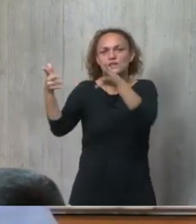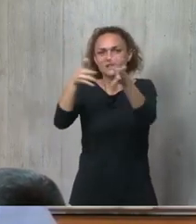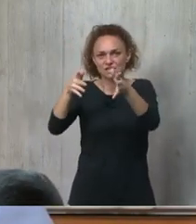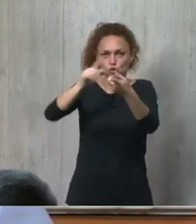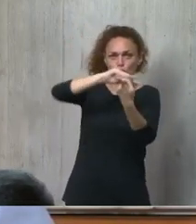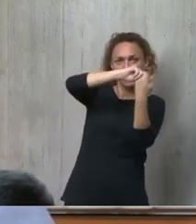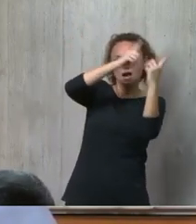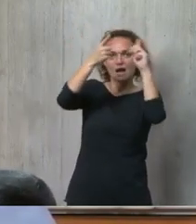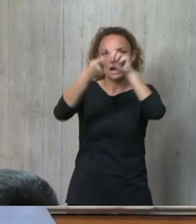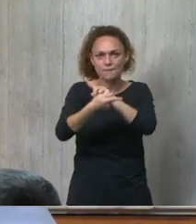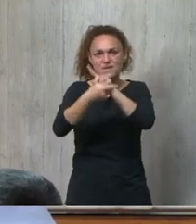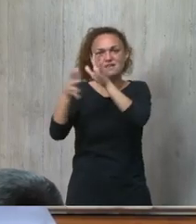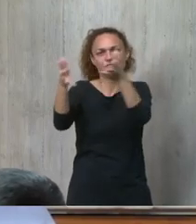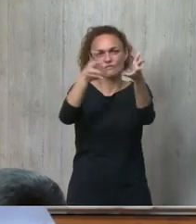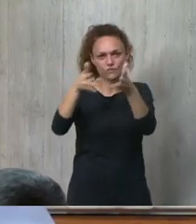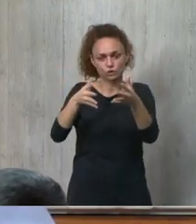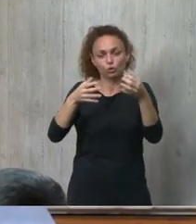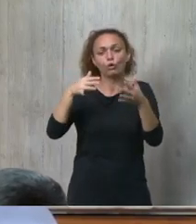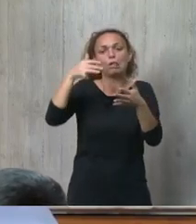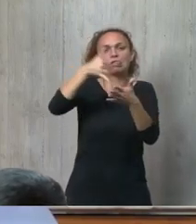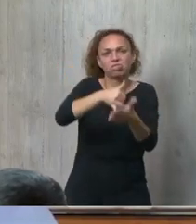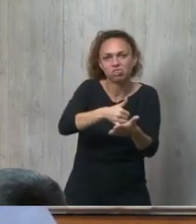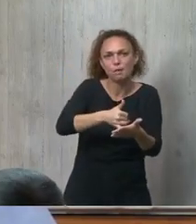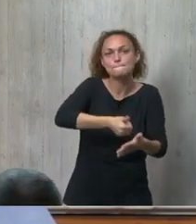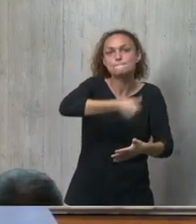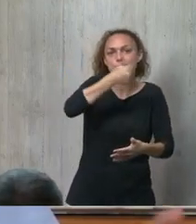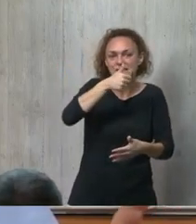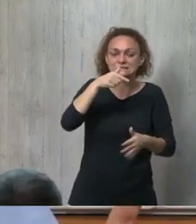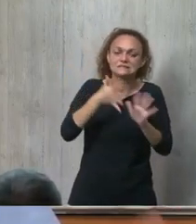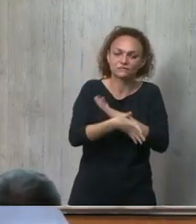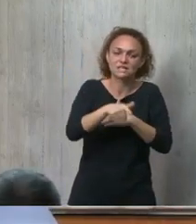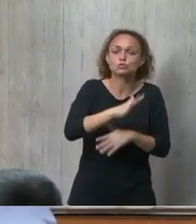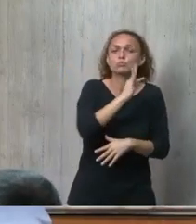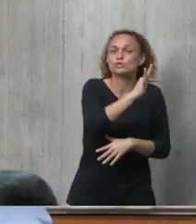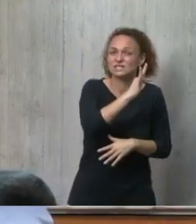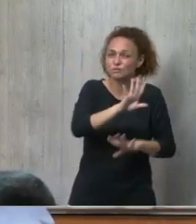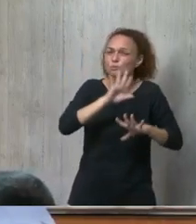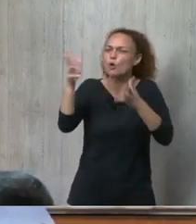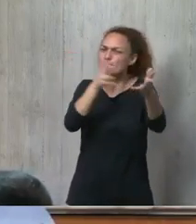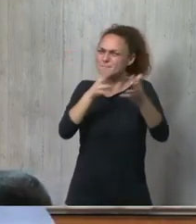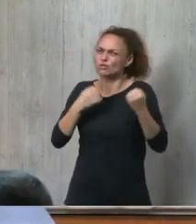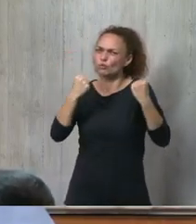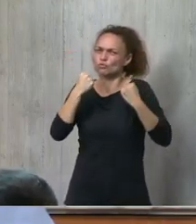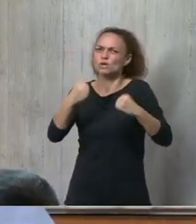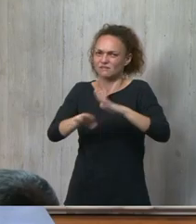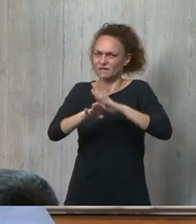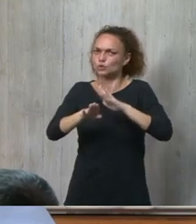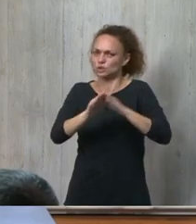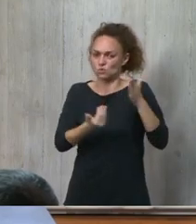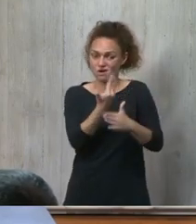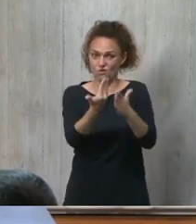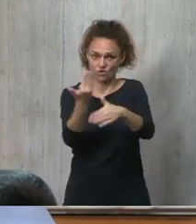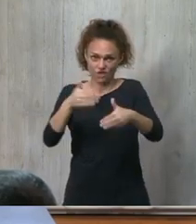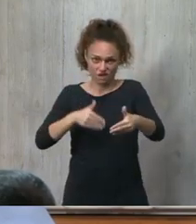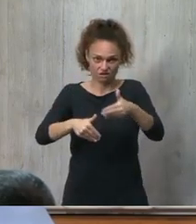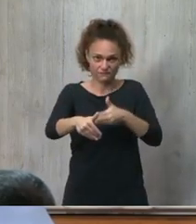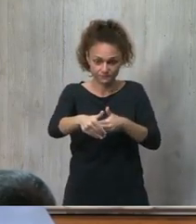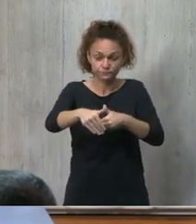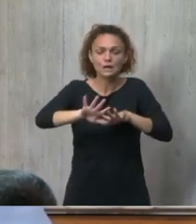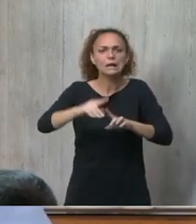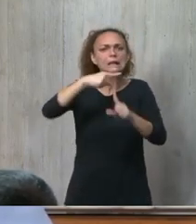será también un alivio, pero seguiremos teniendo vientos fuertes en los próximos días. En cambio, las temperaturas han bajado mucho.